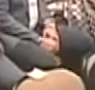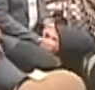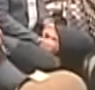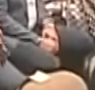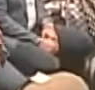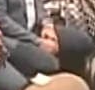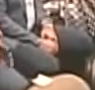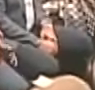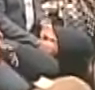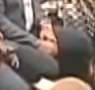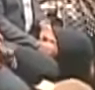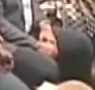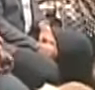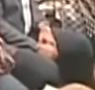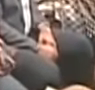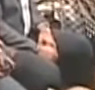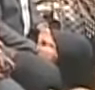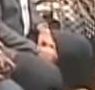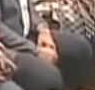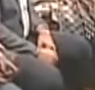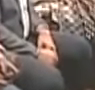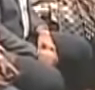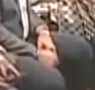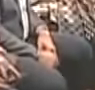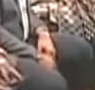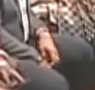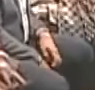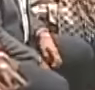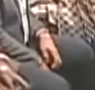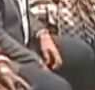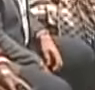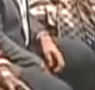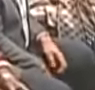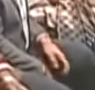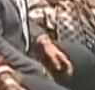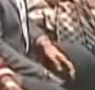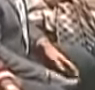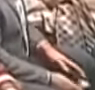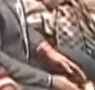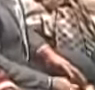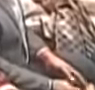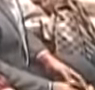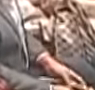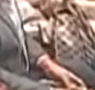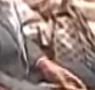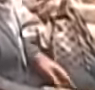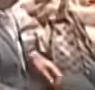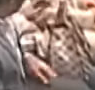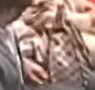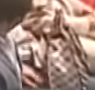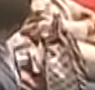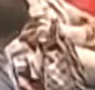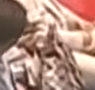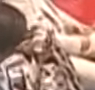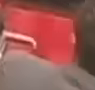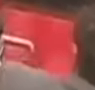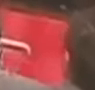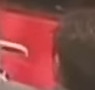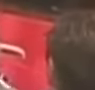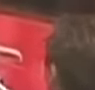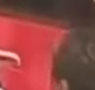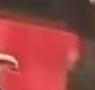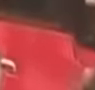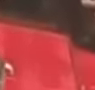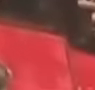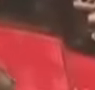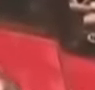Río Recta del Complejo Cultural Teatro Teresa Carreño, el ciudadano Nicolás Maduro Moros, presidente